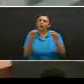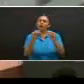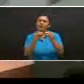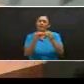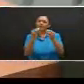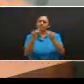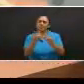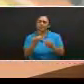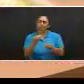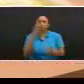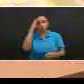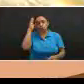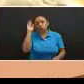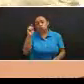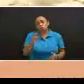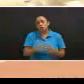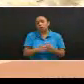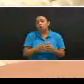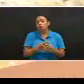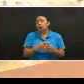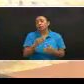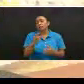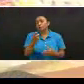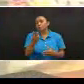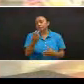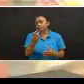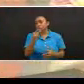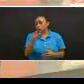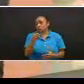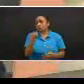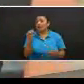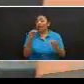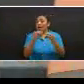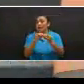sé cuántas veces usted ha besado su Biblia.